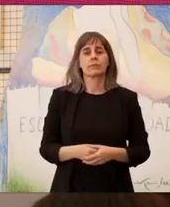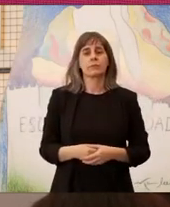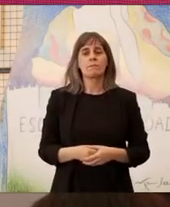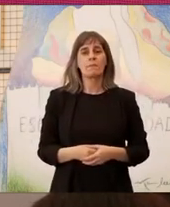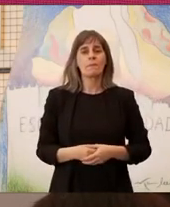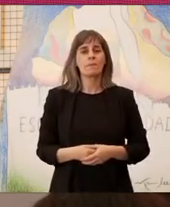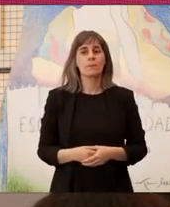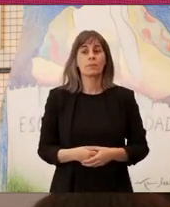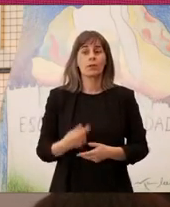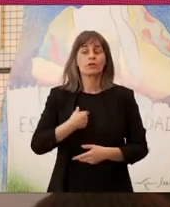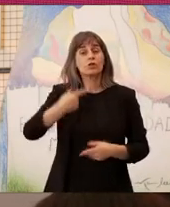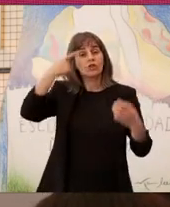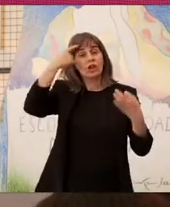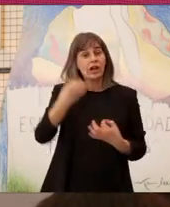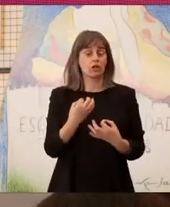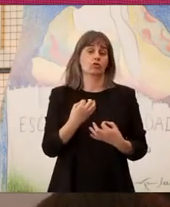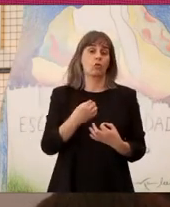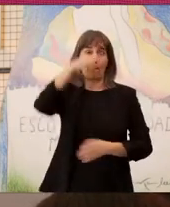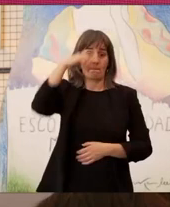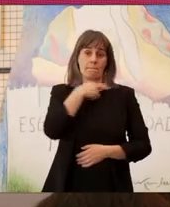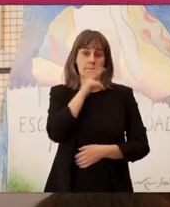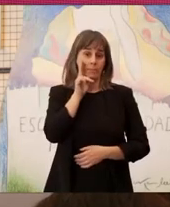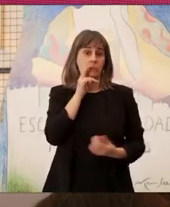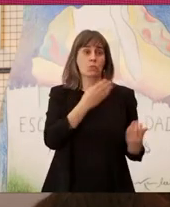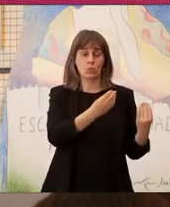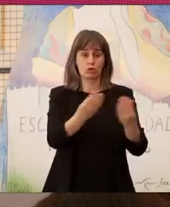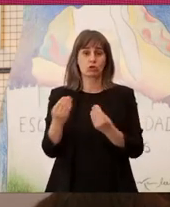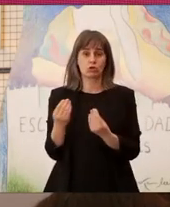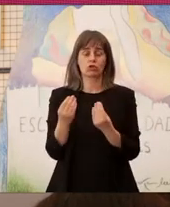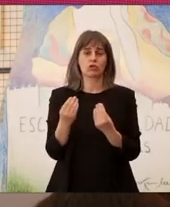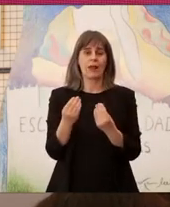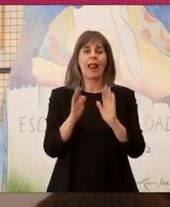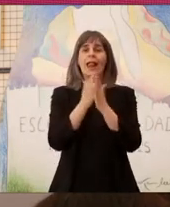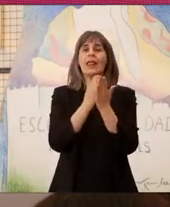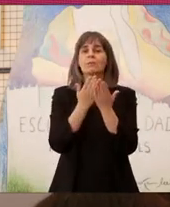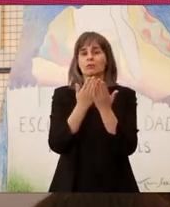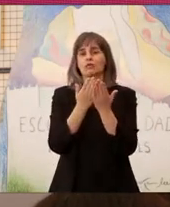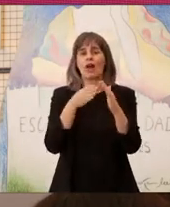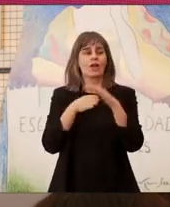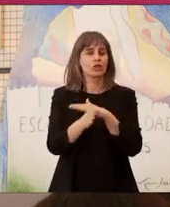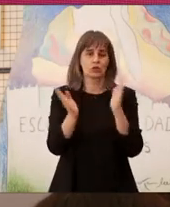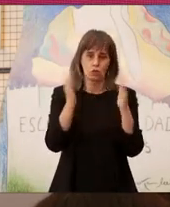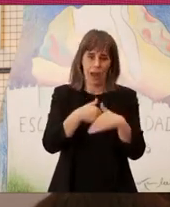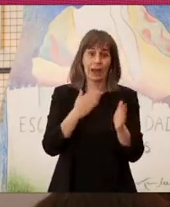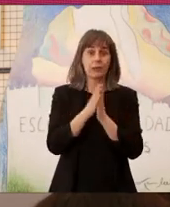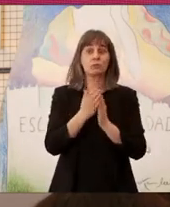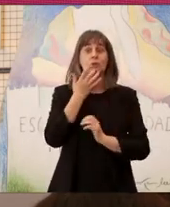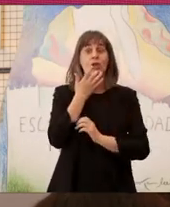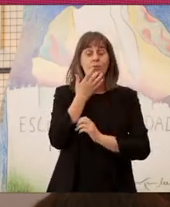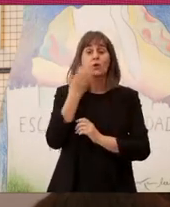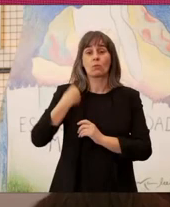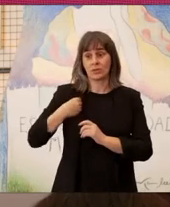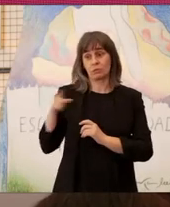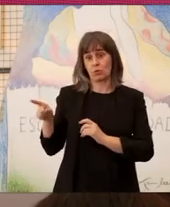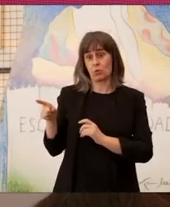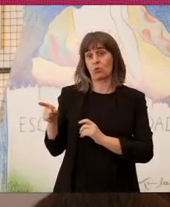Yo creo que muchos de ellos y muchas de ellas no accedieron algunos libros como los que Marina tiene como y ojo que el título ya